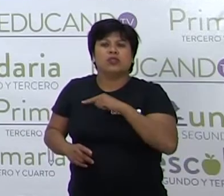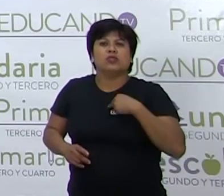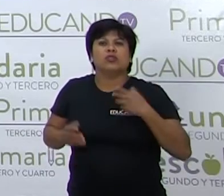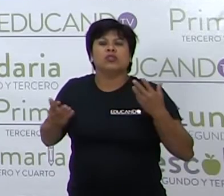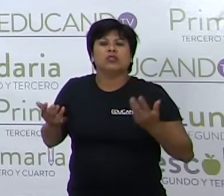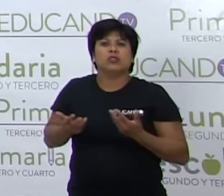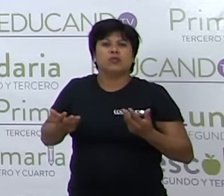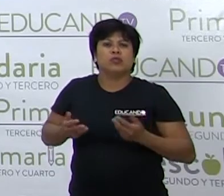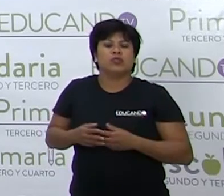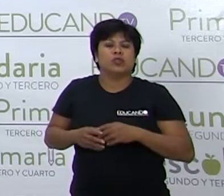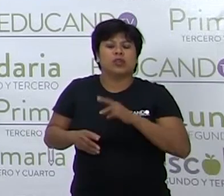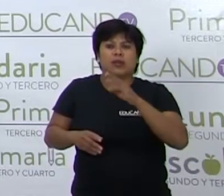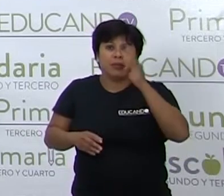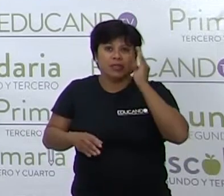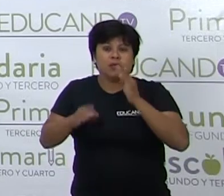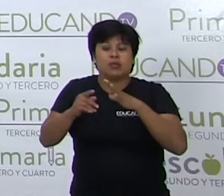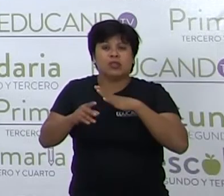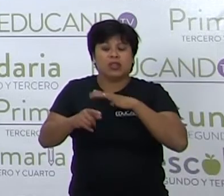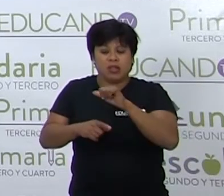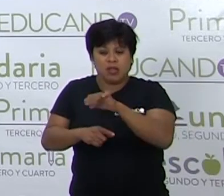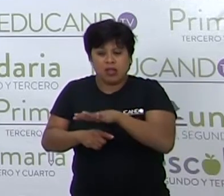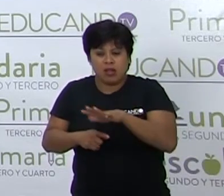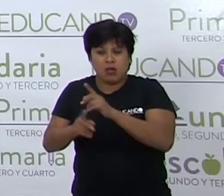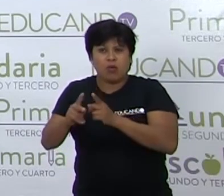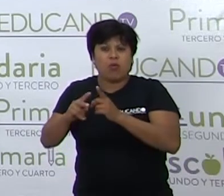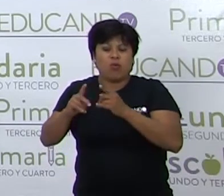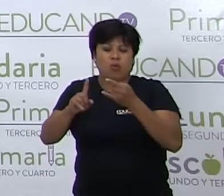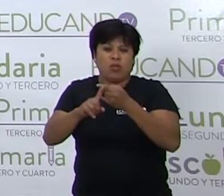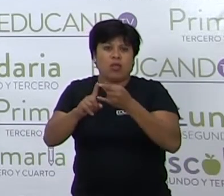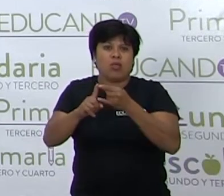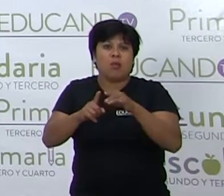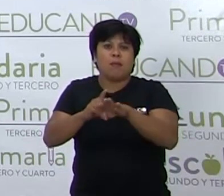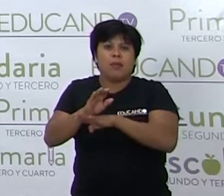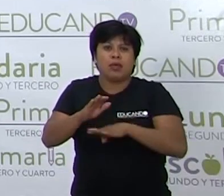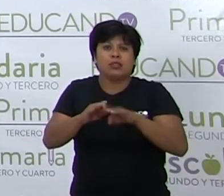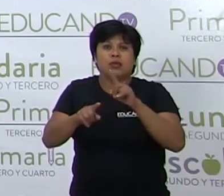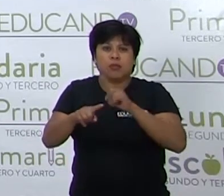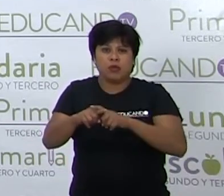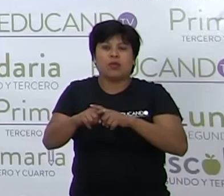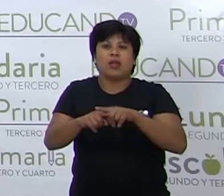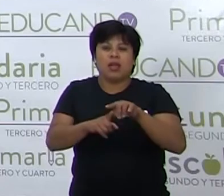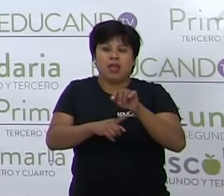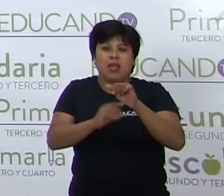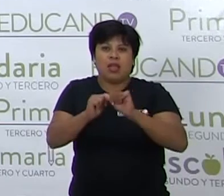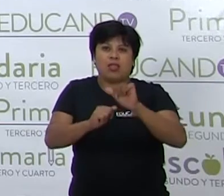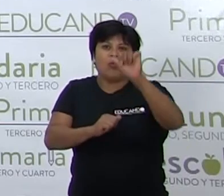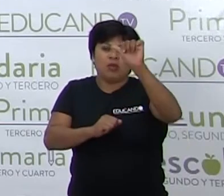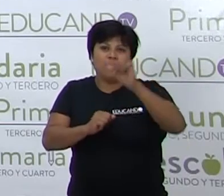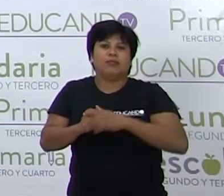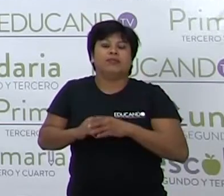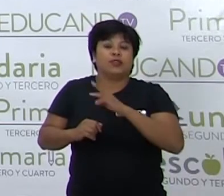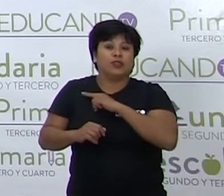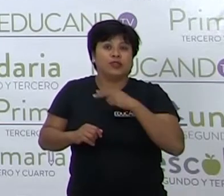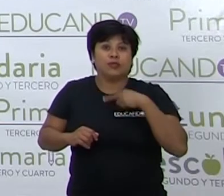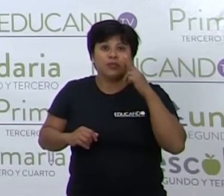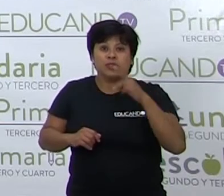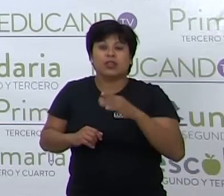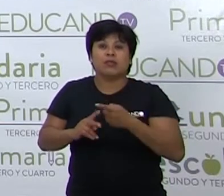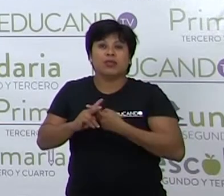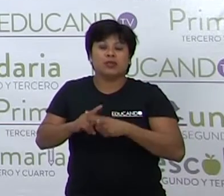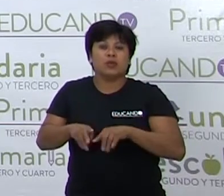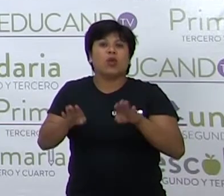que calculamos el área de un cuadrado base por altura y la pregunta que habíamos planteado al principio como